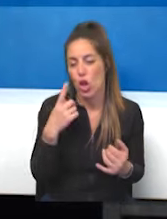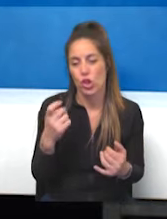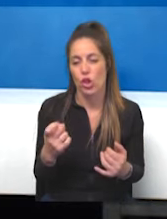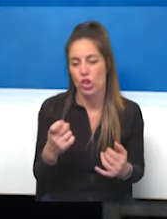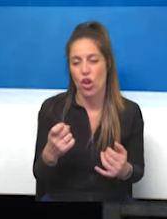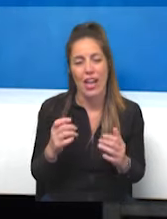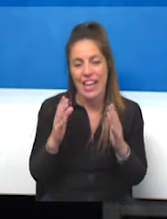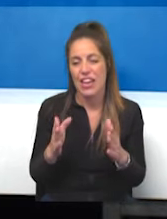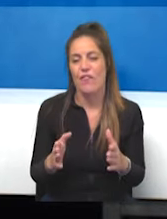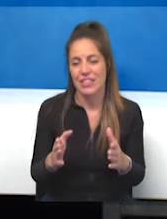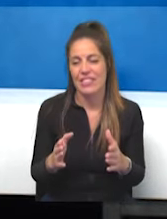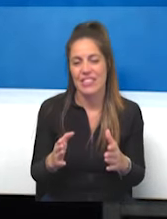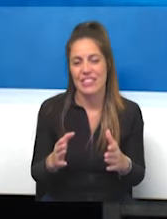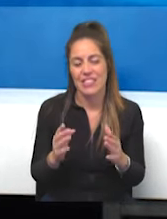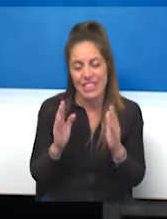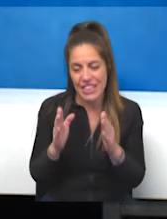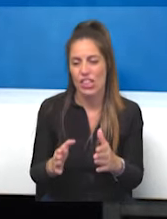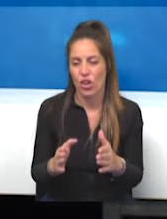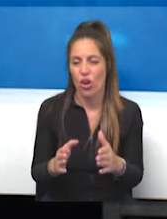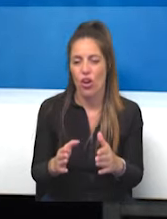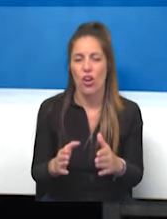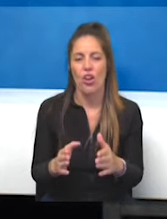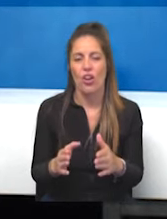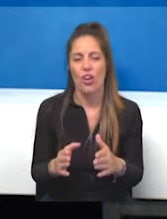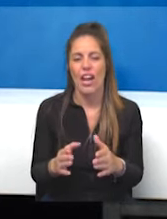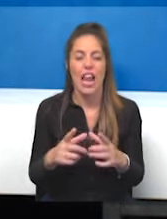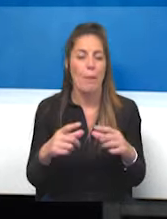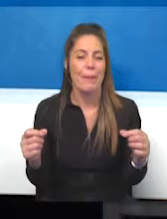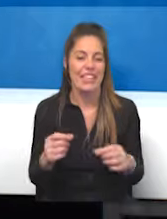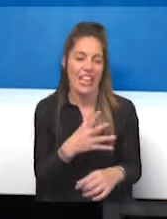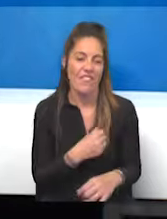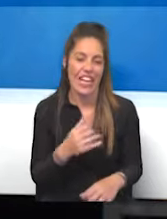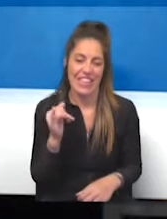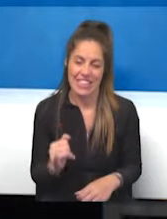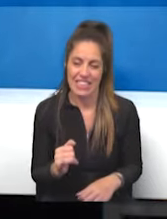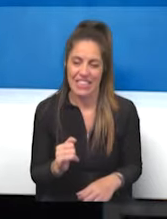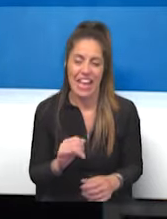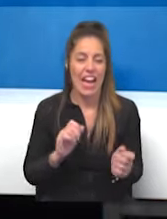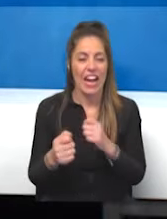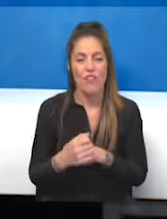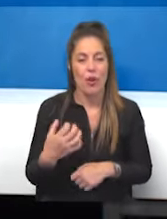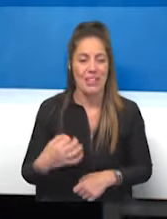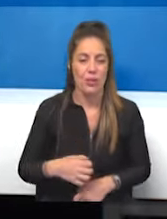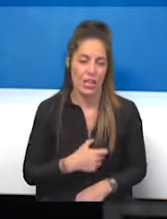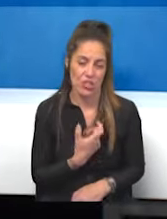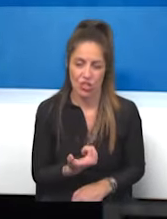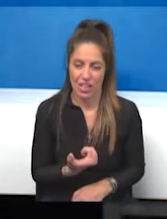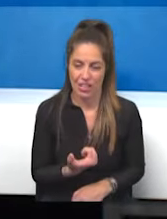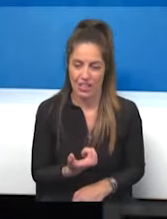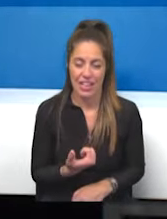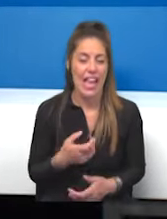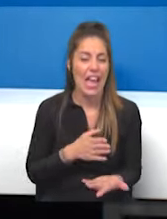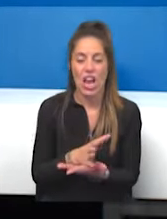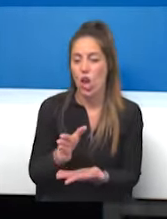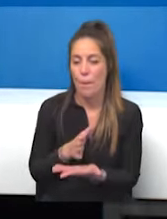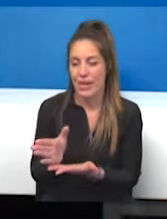que el énfasis se dirigió a la papeleta blanca del Sí a la Reforma previsional en los medios